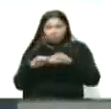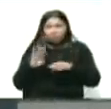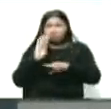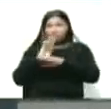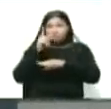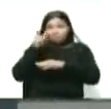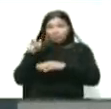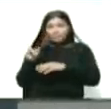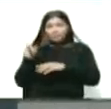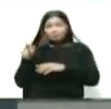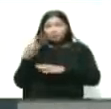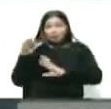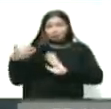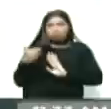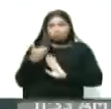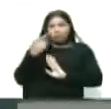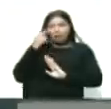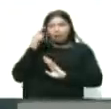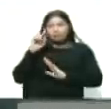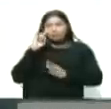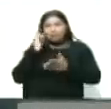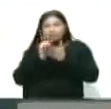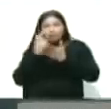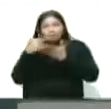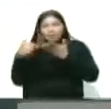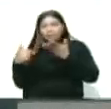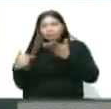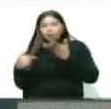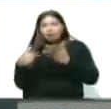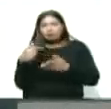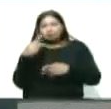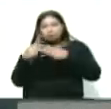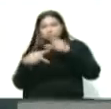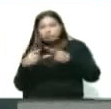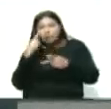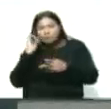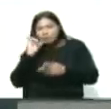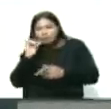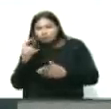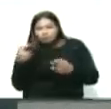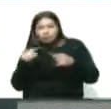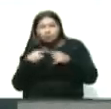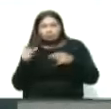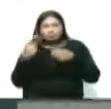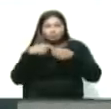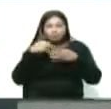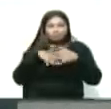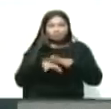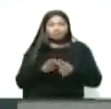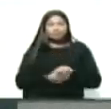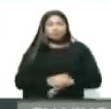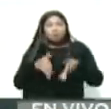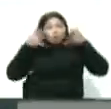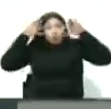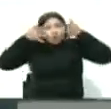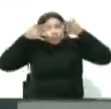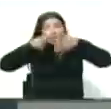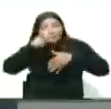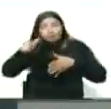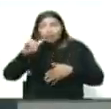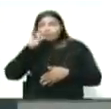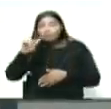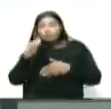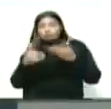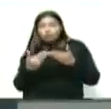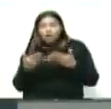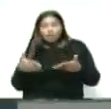parte de las víctimas, testigos y demás sujetos procesales, orientar a los ciudadanos cuando su denuncia